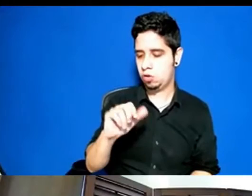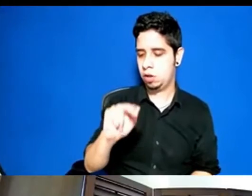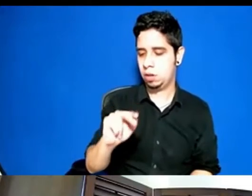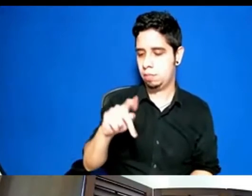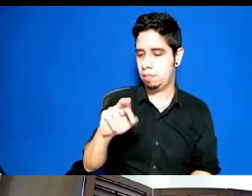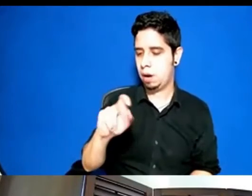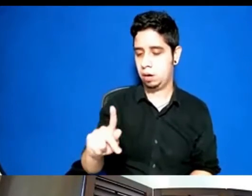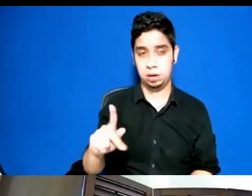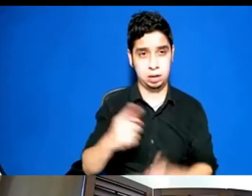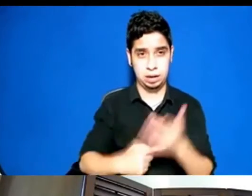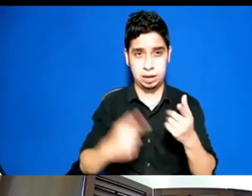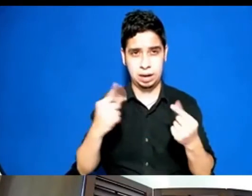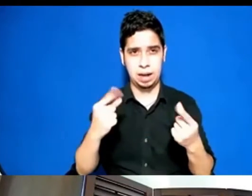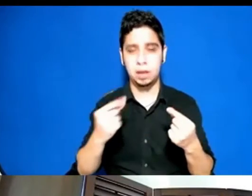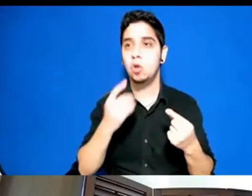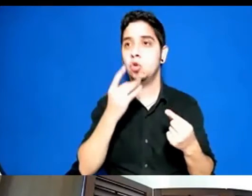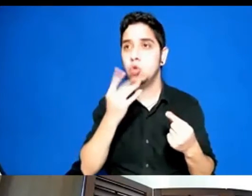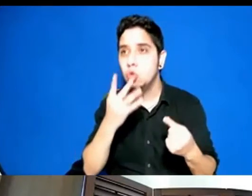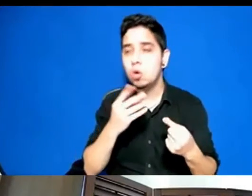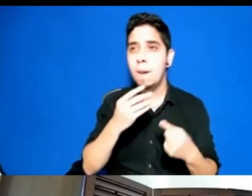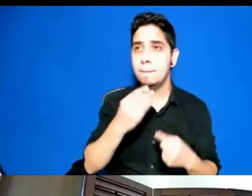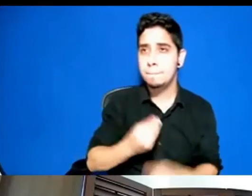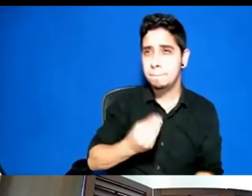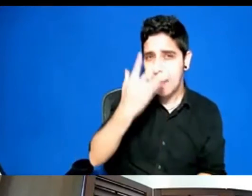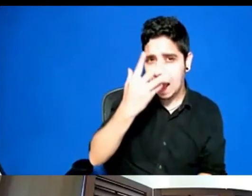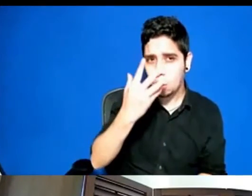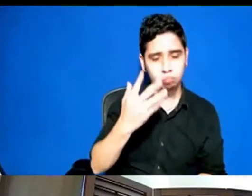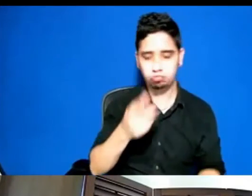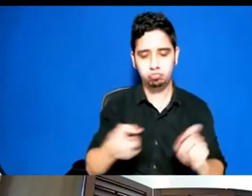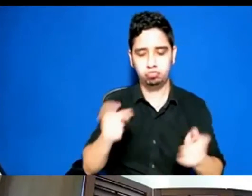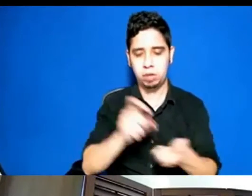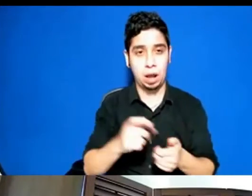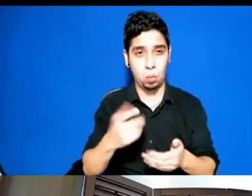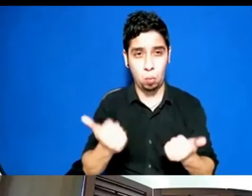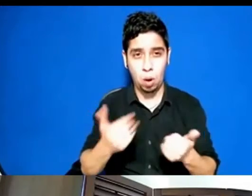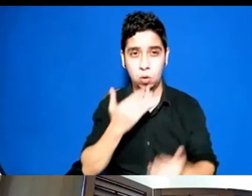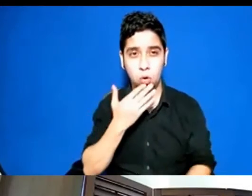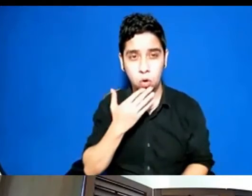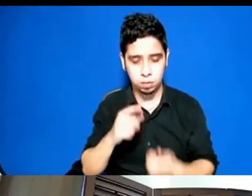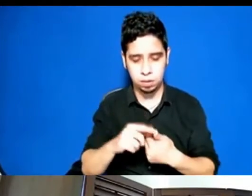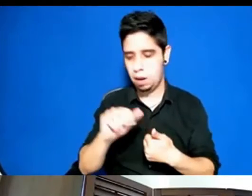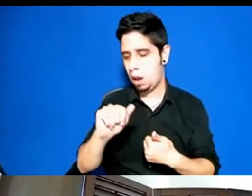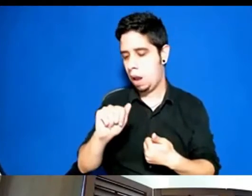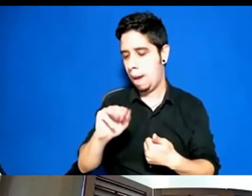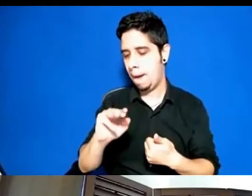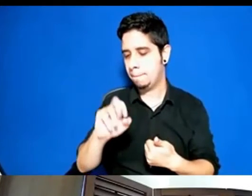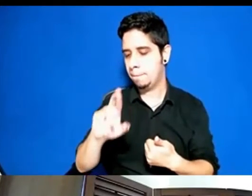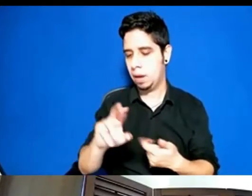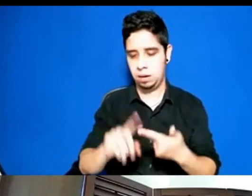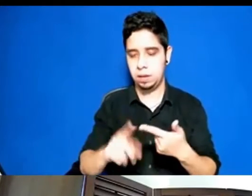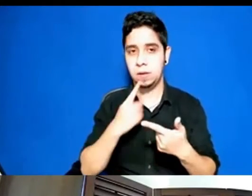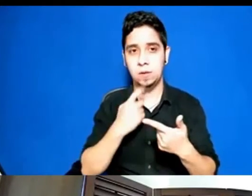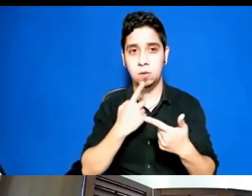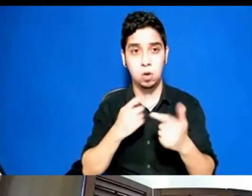ido cambiando los focos a focos ámbar y rojo. Y alrededor de la isla, poco a poco,